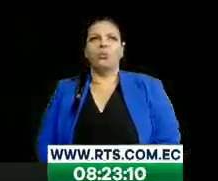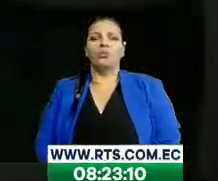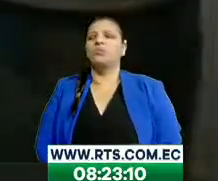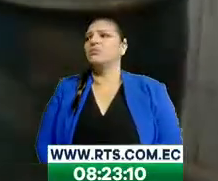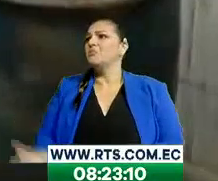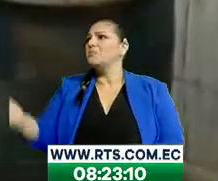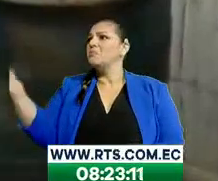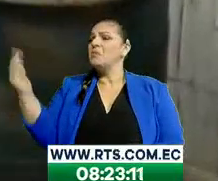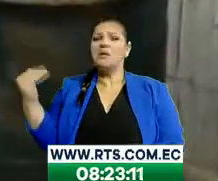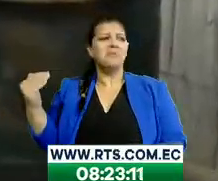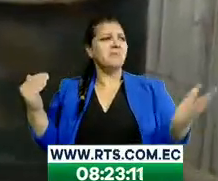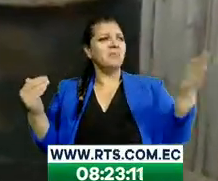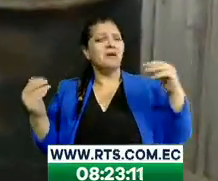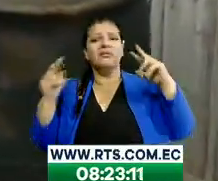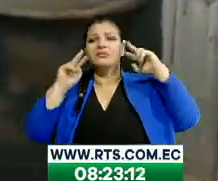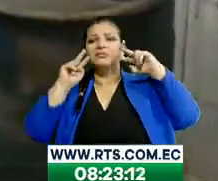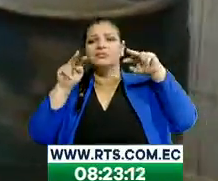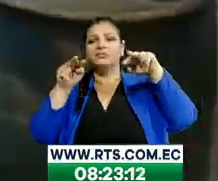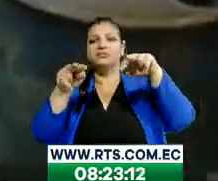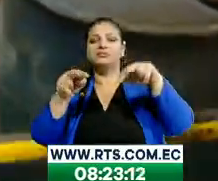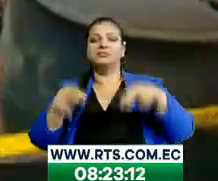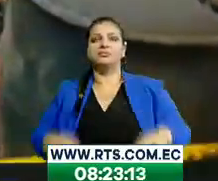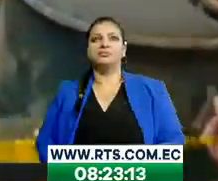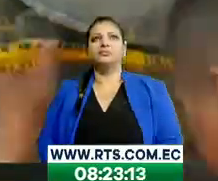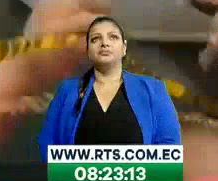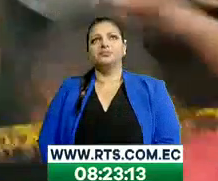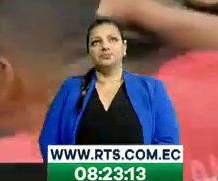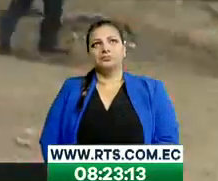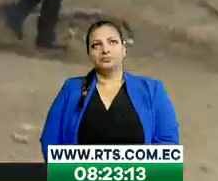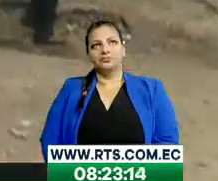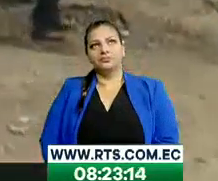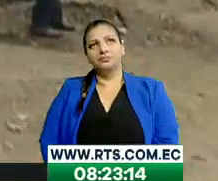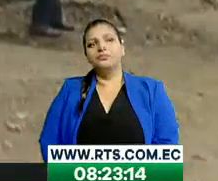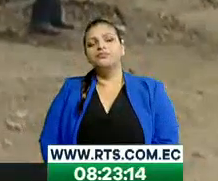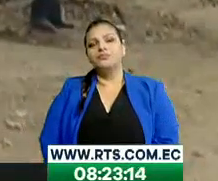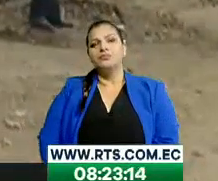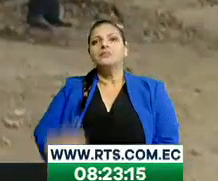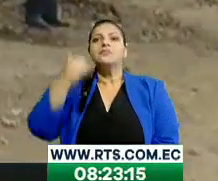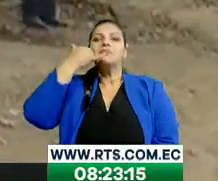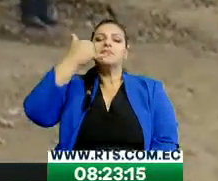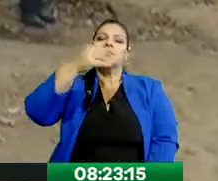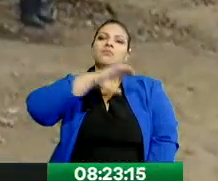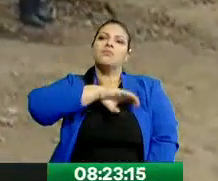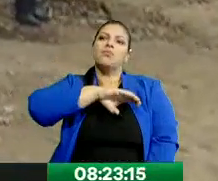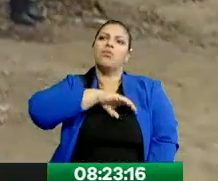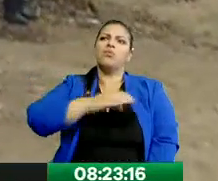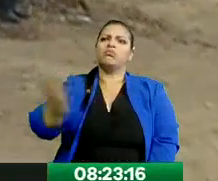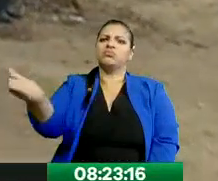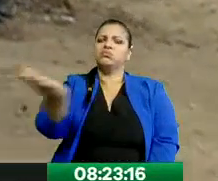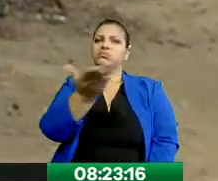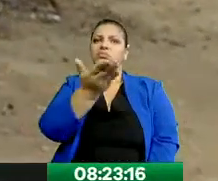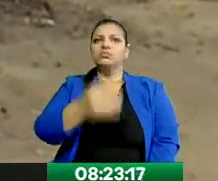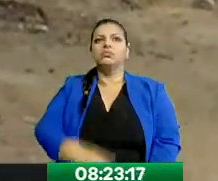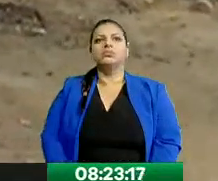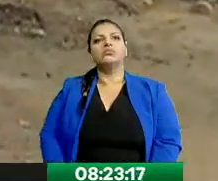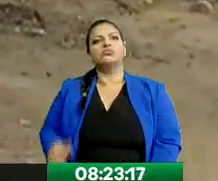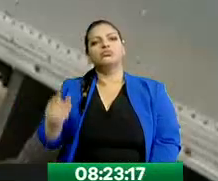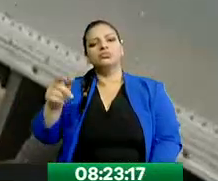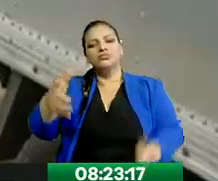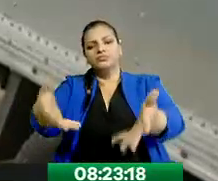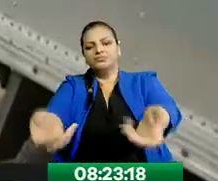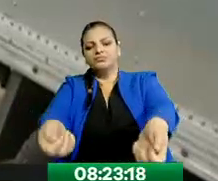noticia que recorrió a la comunidad. Es por ello que llamaron a los elementos de la policía, de ahí que hicieron el levantamiento del